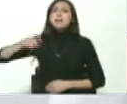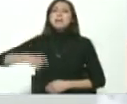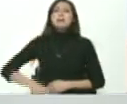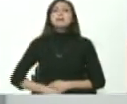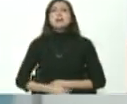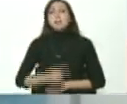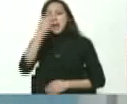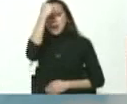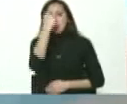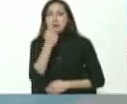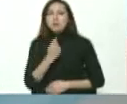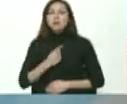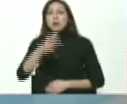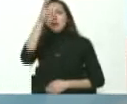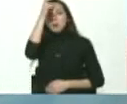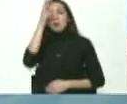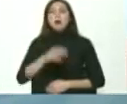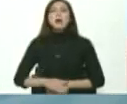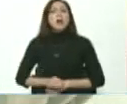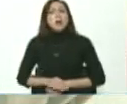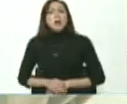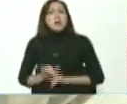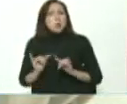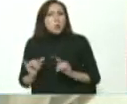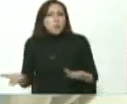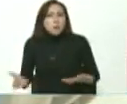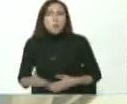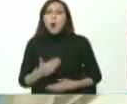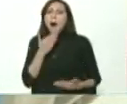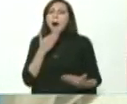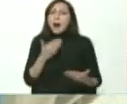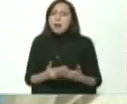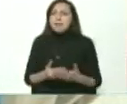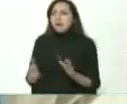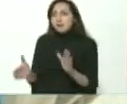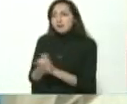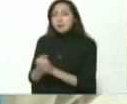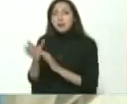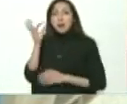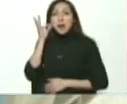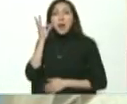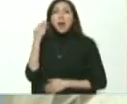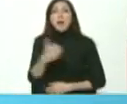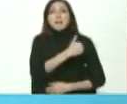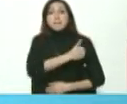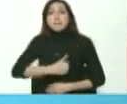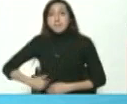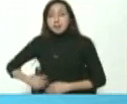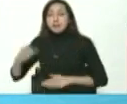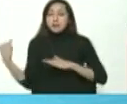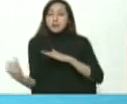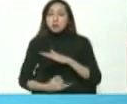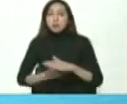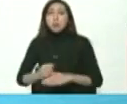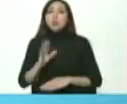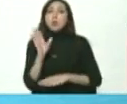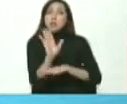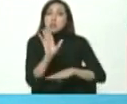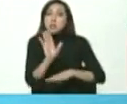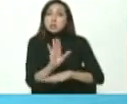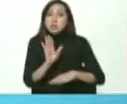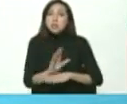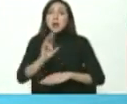Paraguaná. Pero de igual forma, quisiera yo agradecerle a nuestra compañera presidenta del Instituto Venezolano Seguro Social,